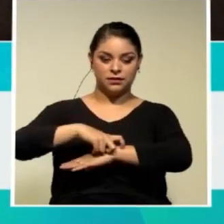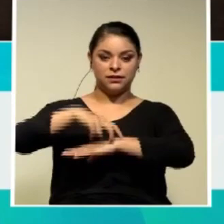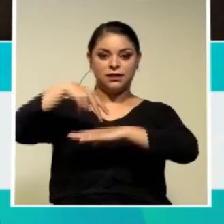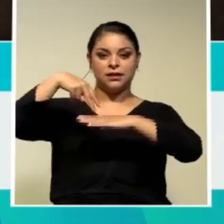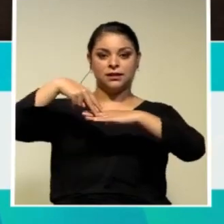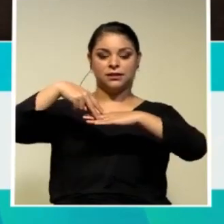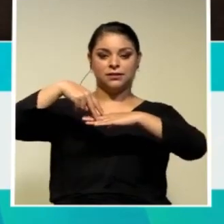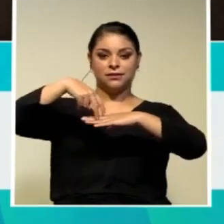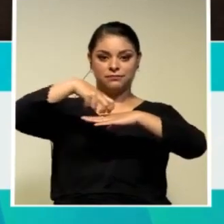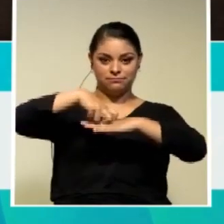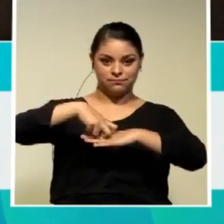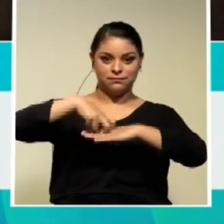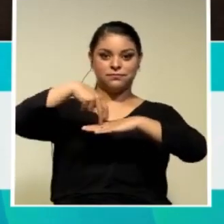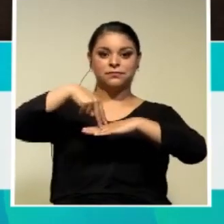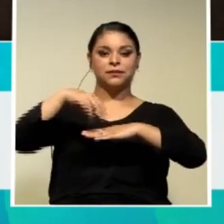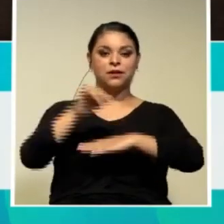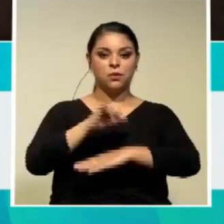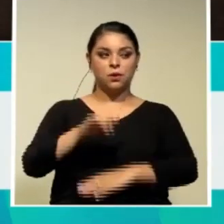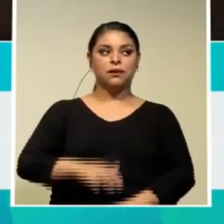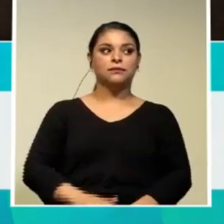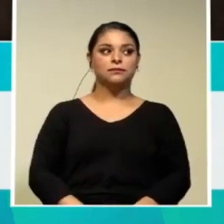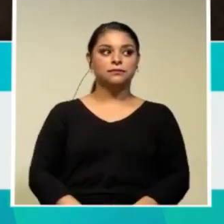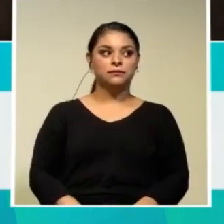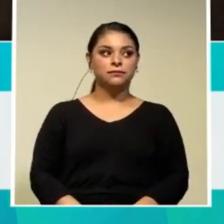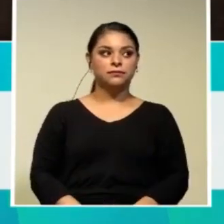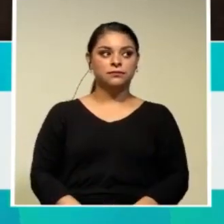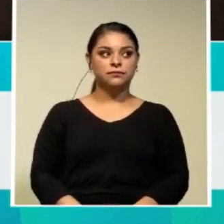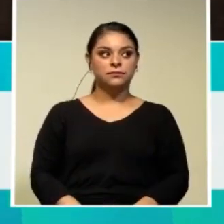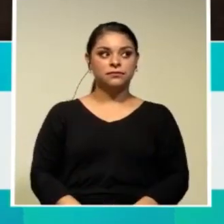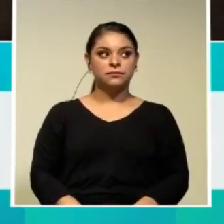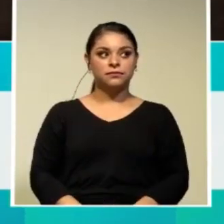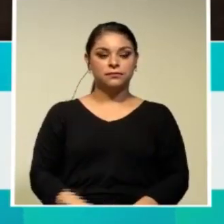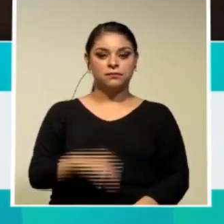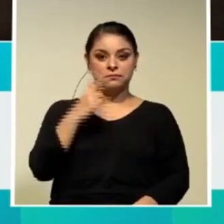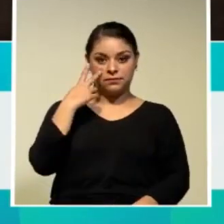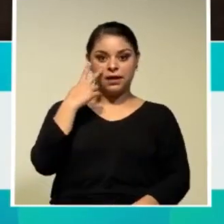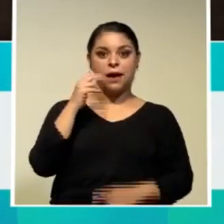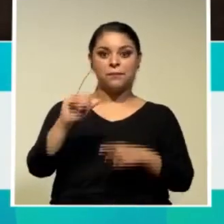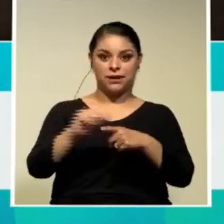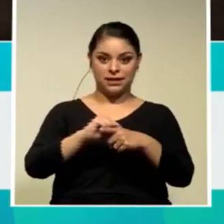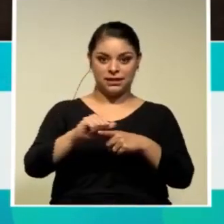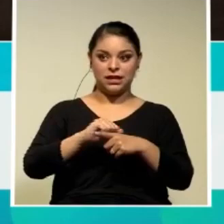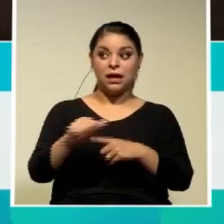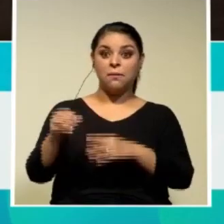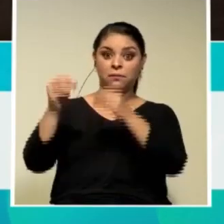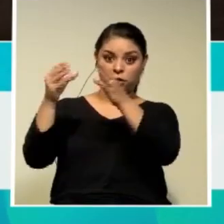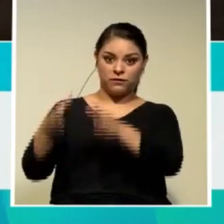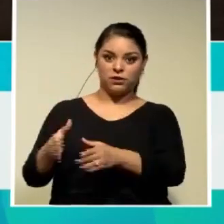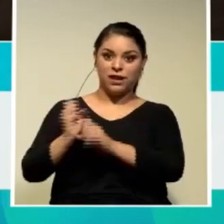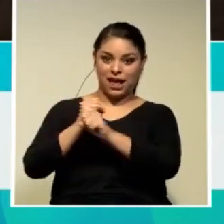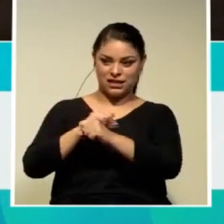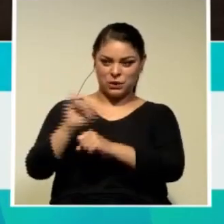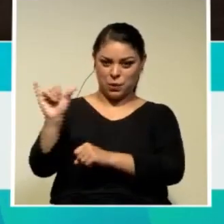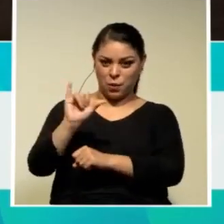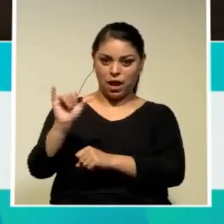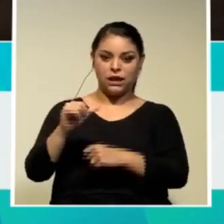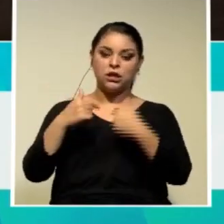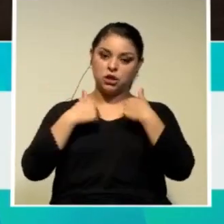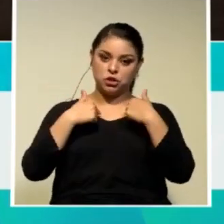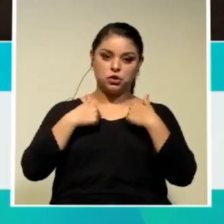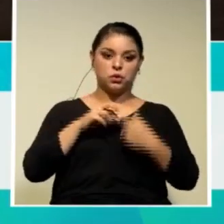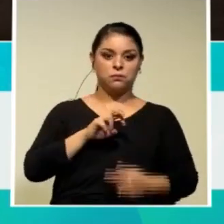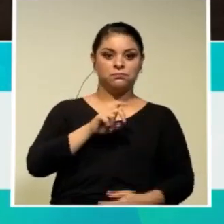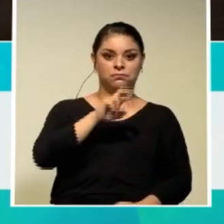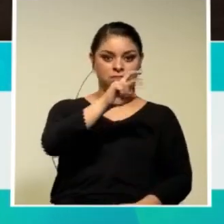Gabriel, niña Gwen. Atrás. Niña Ley, niña abajo. Ley. Lo la invito atrás. A practicar el que abajo. Hace la niña, el profe atrás. Gabriel, y mientras que yo voy abajo.